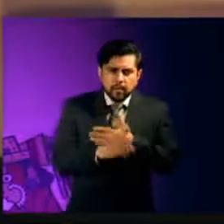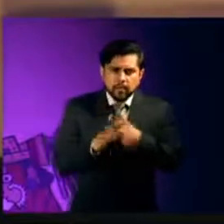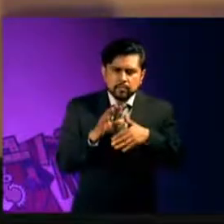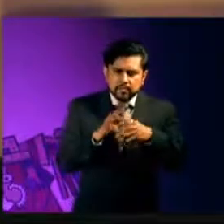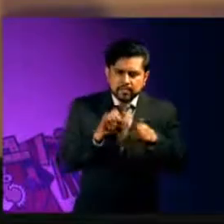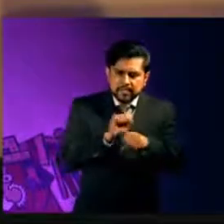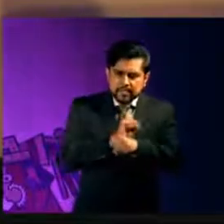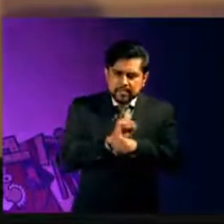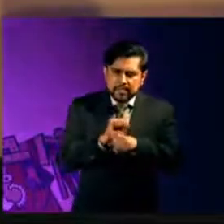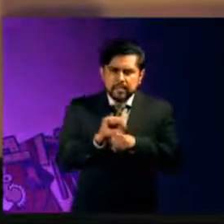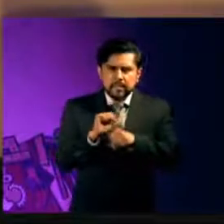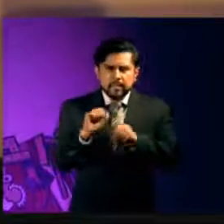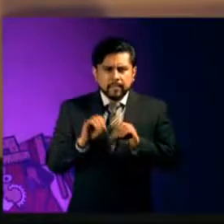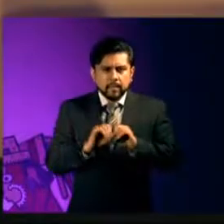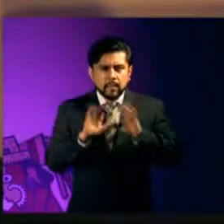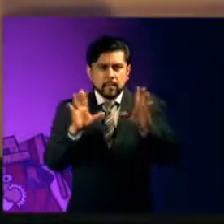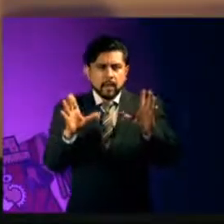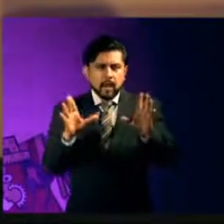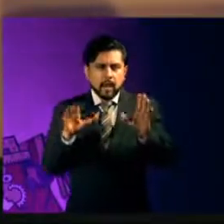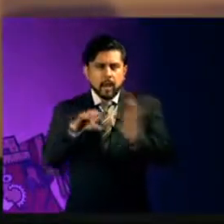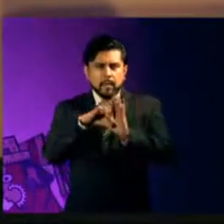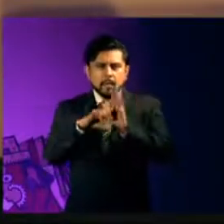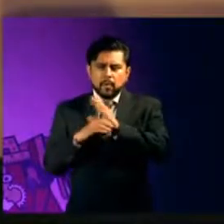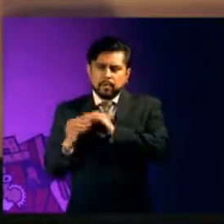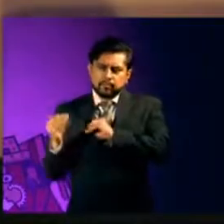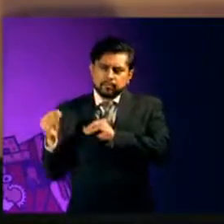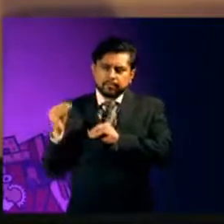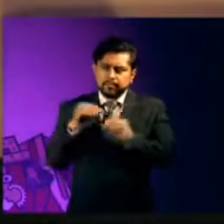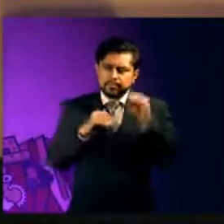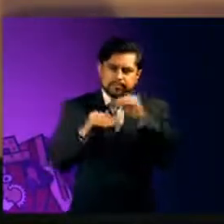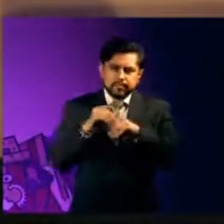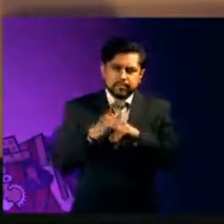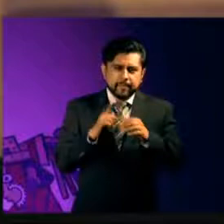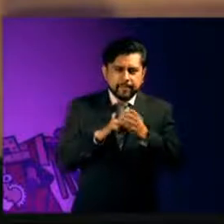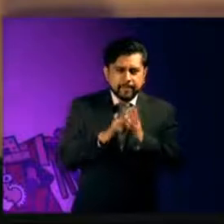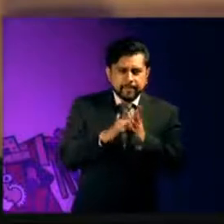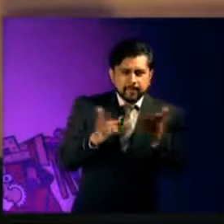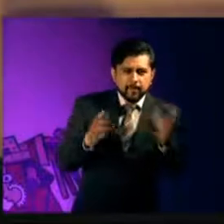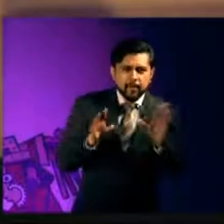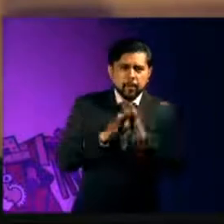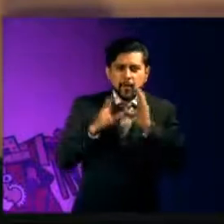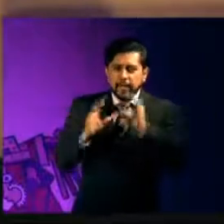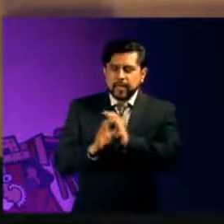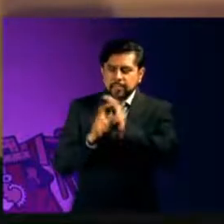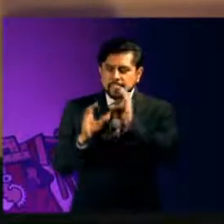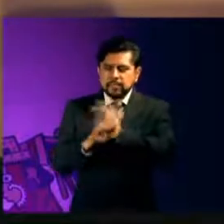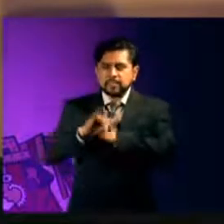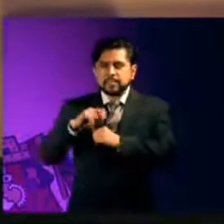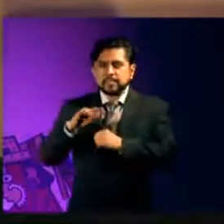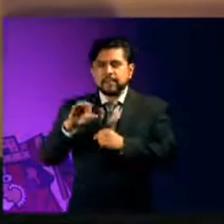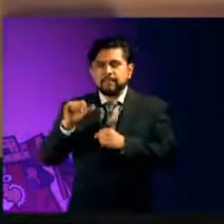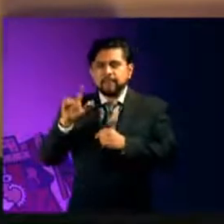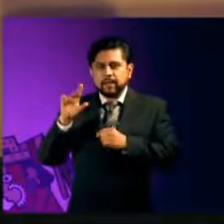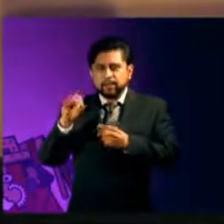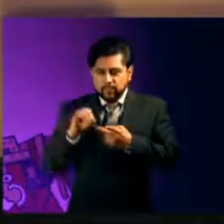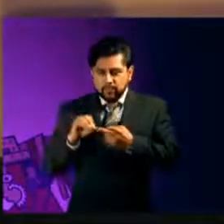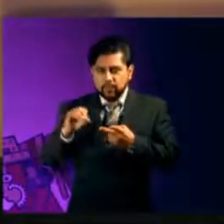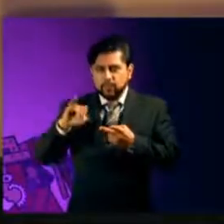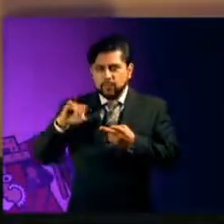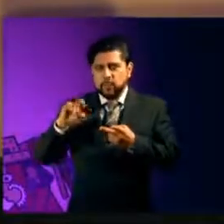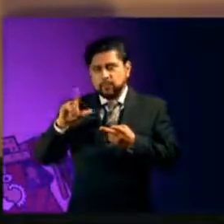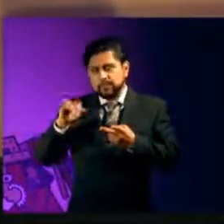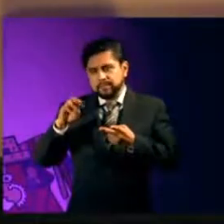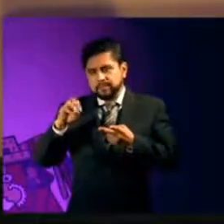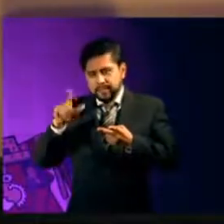metía títulos de canciones siempre sus subtítulos en una canción de juan gabriel y josé alfredo etcétera